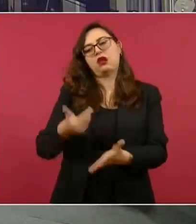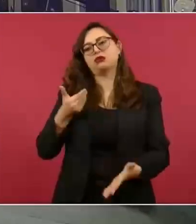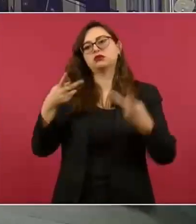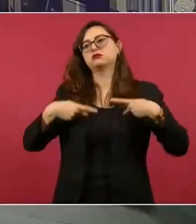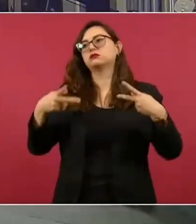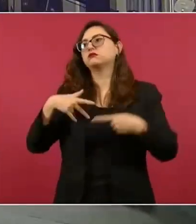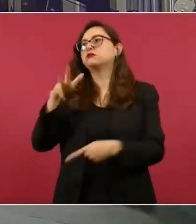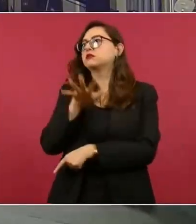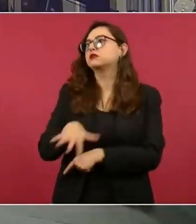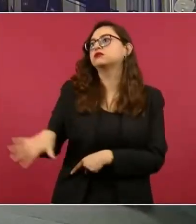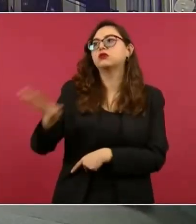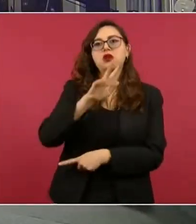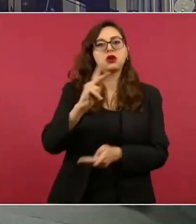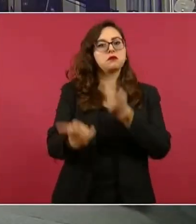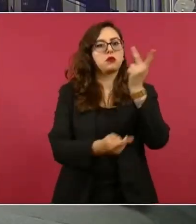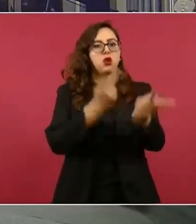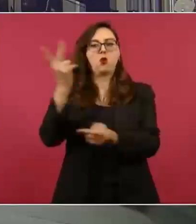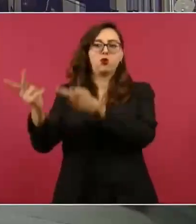Pero